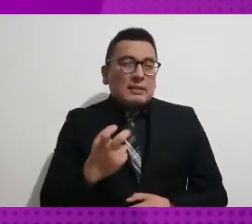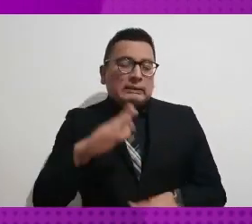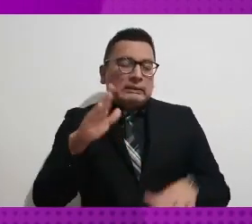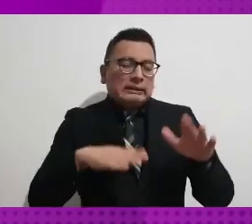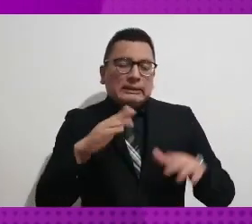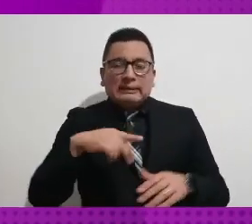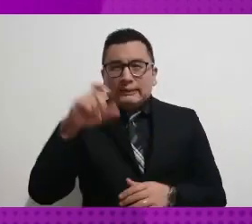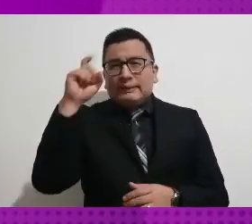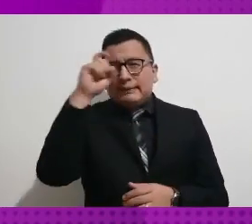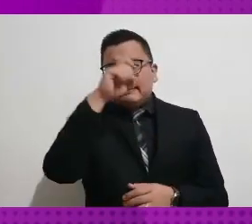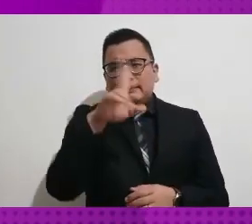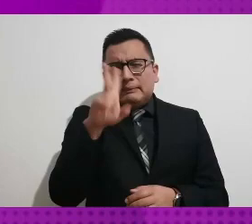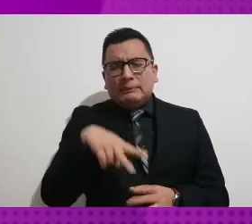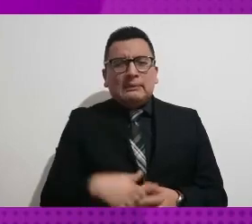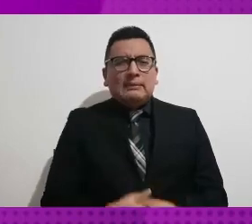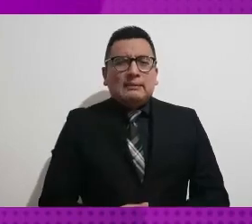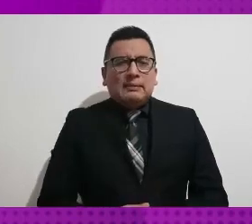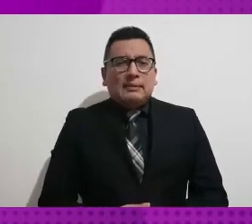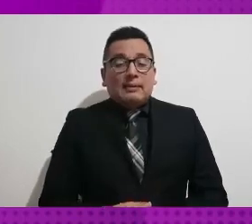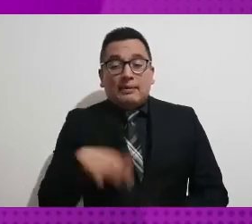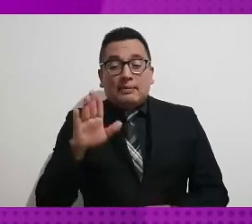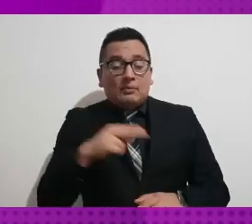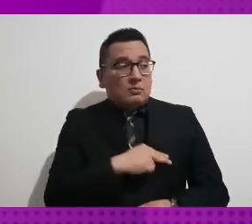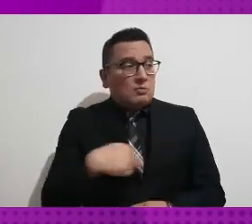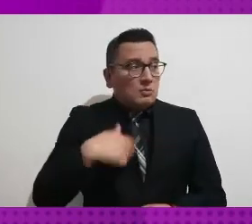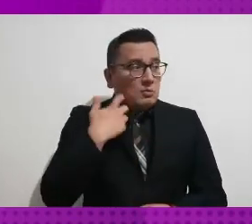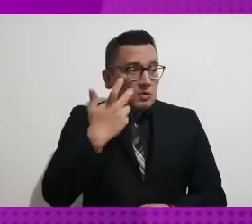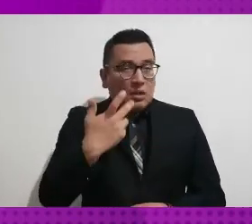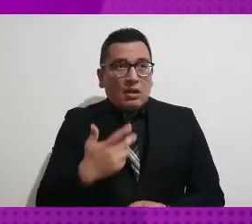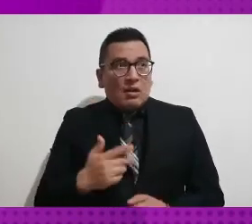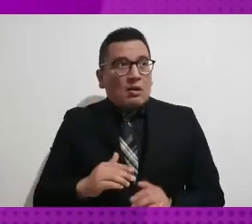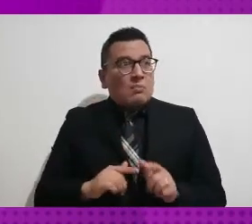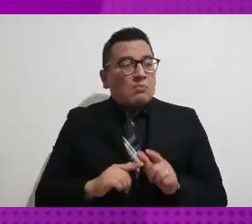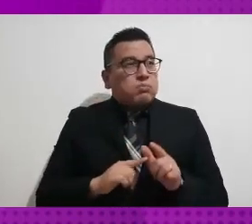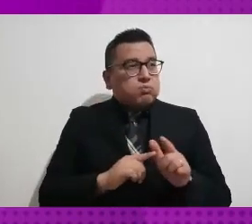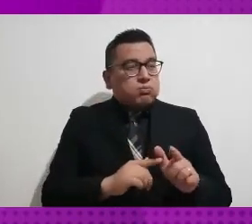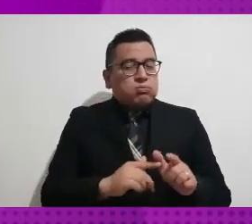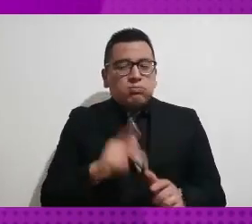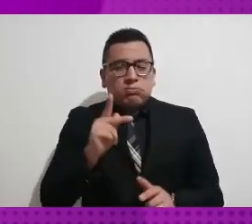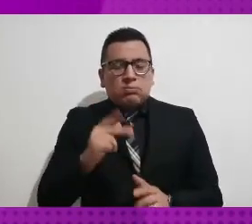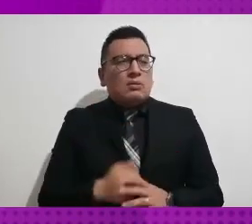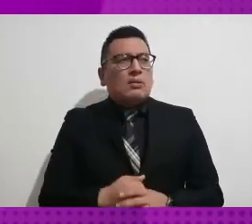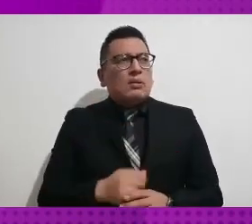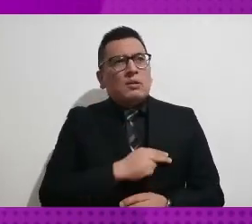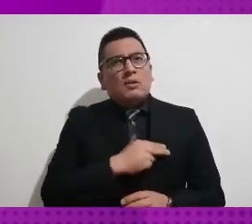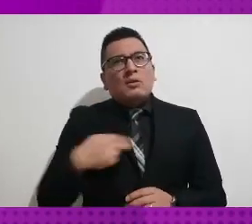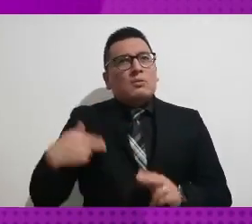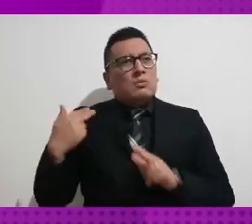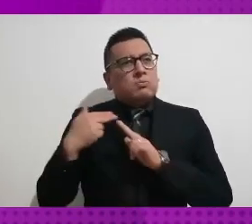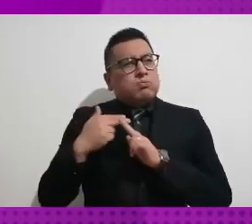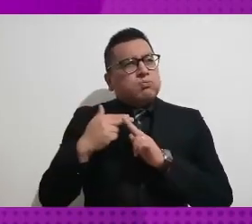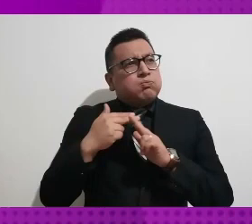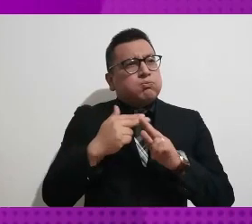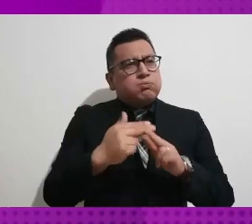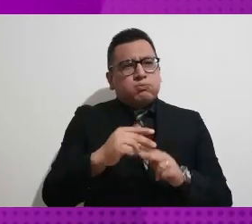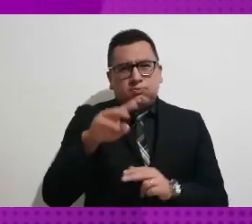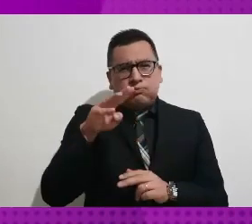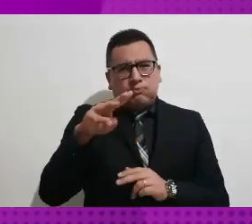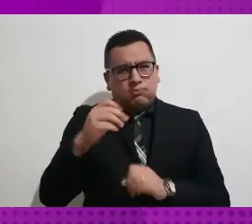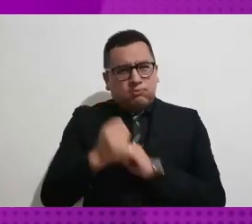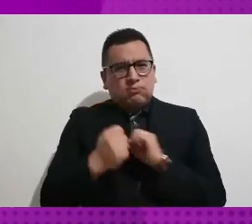sí queremos avanzar, avanzar, avanzar, pero yo pienso que en estos 19 años ya hay una cultura de